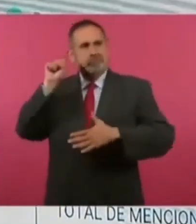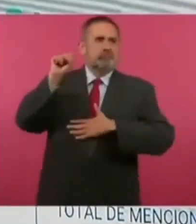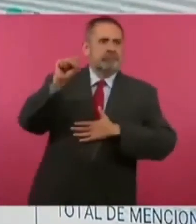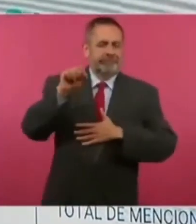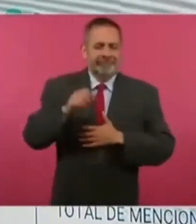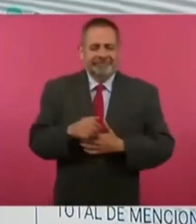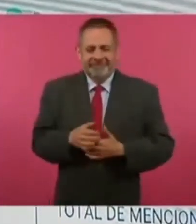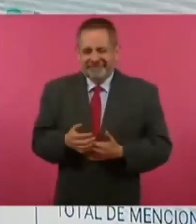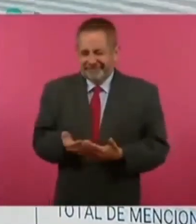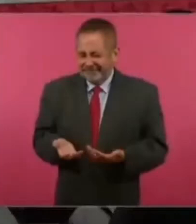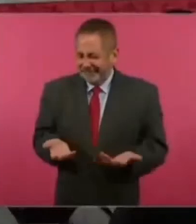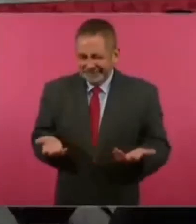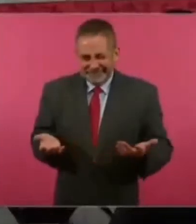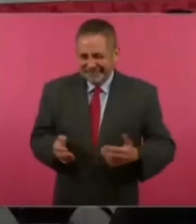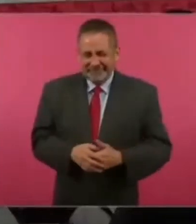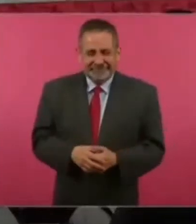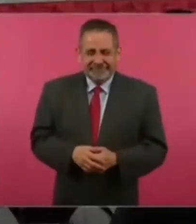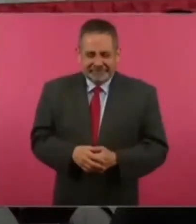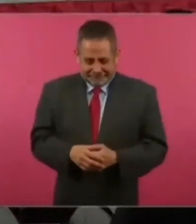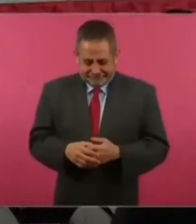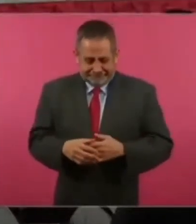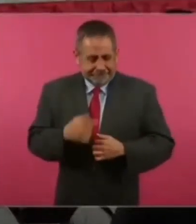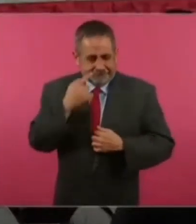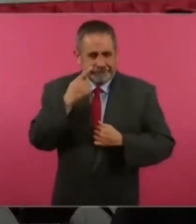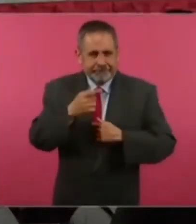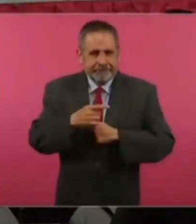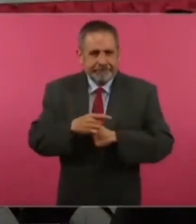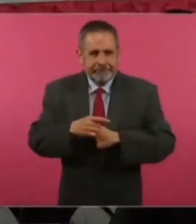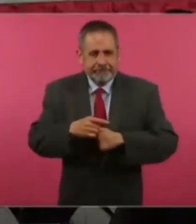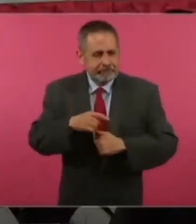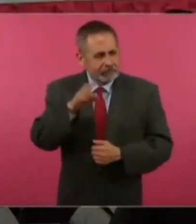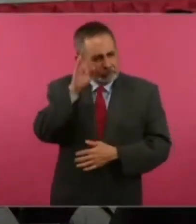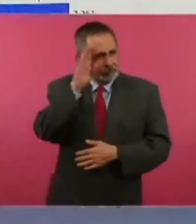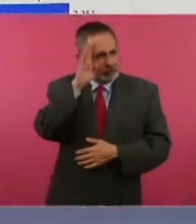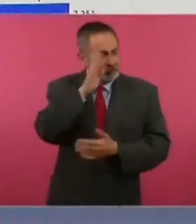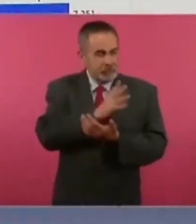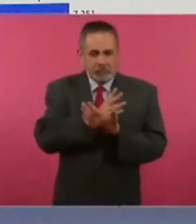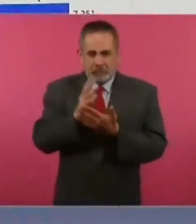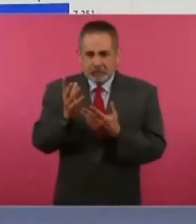Pero esto es lo que me di cuenta, o sea, no se miden.